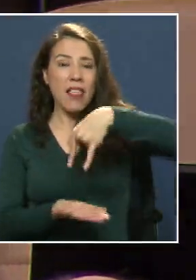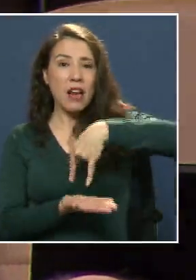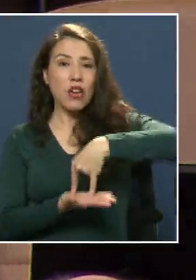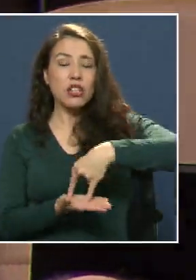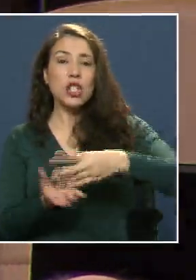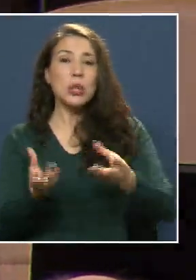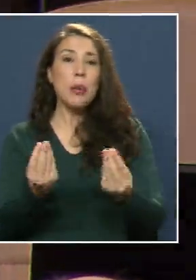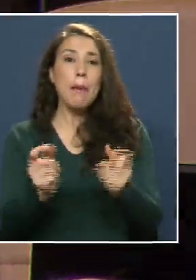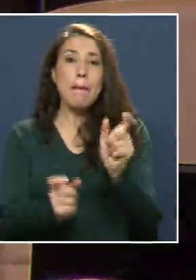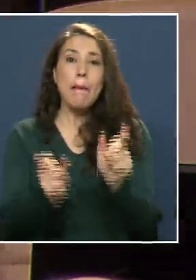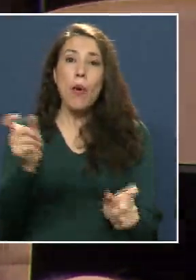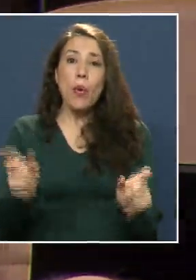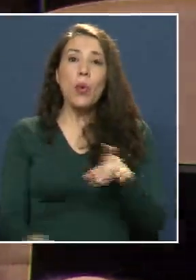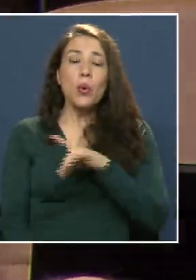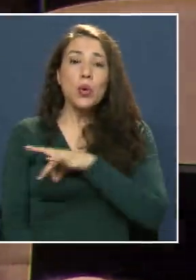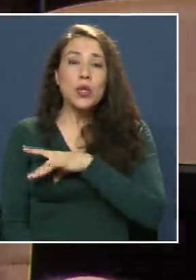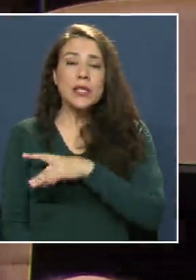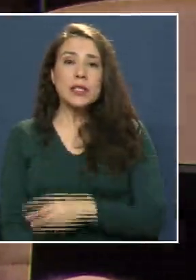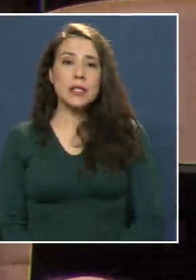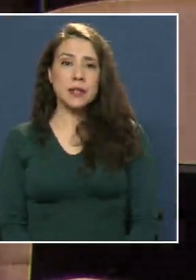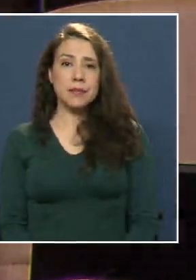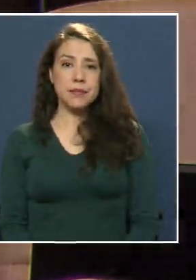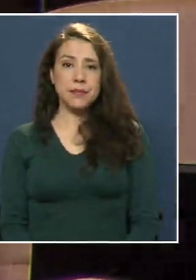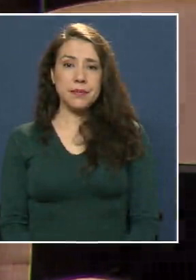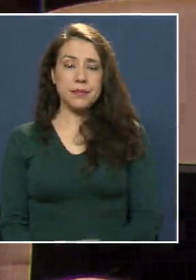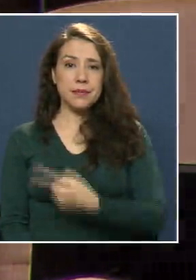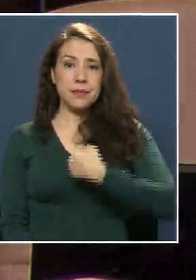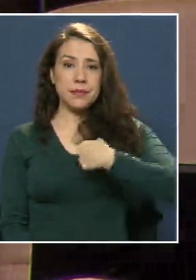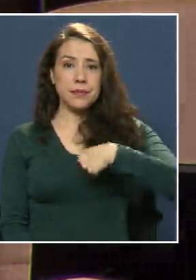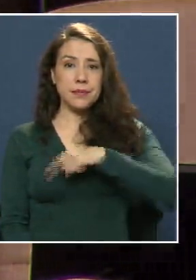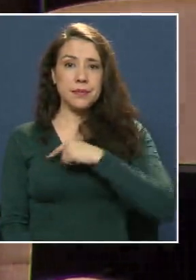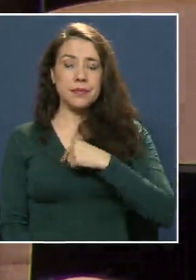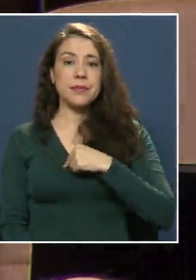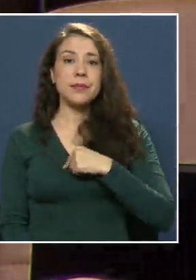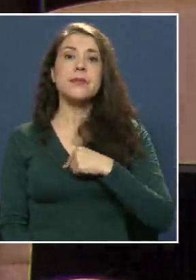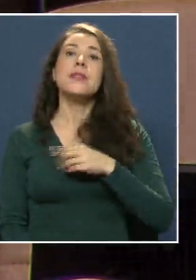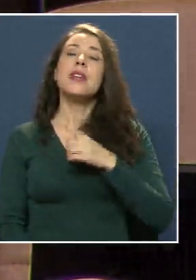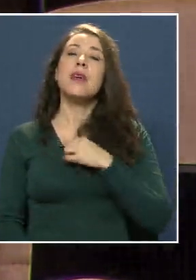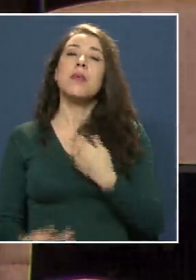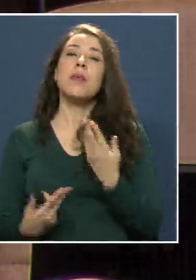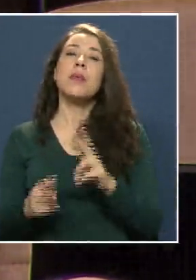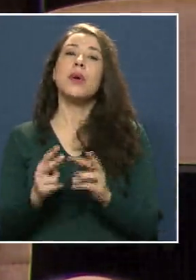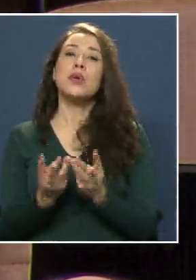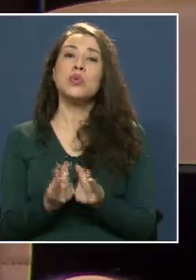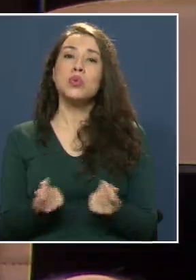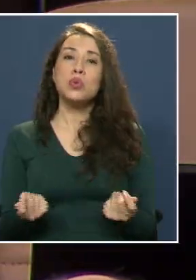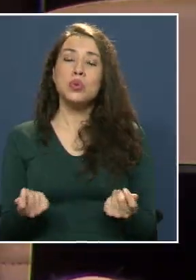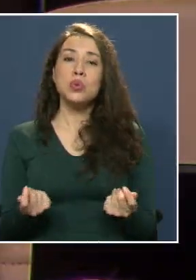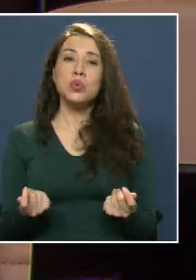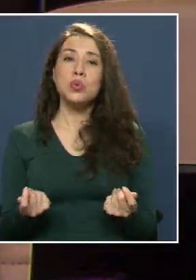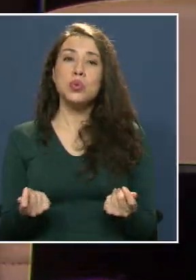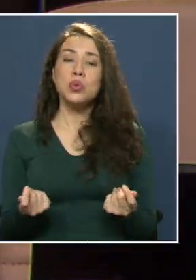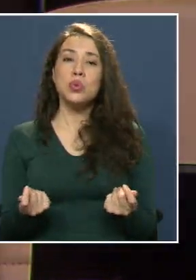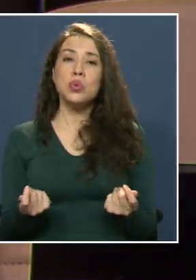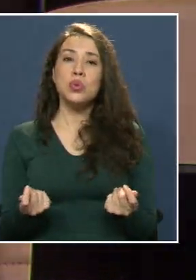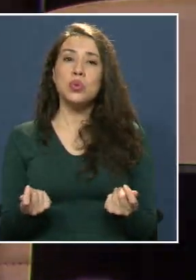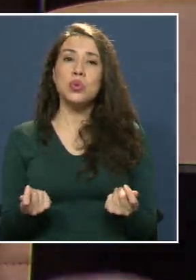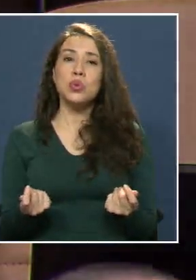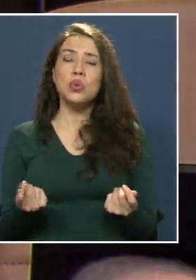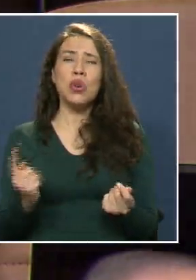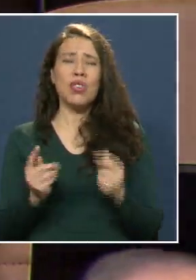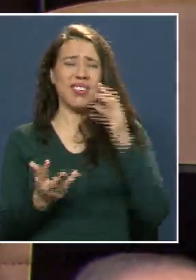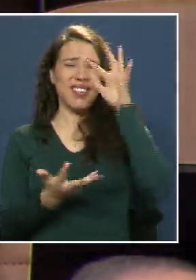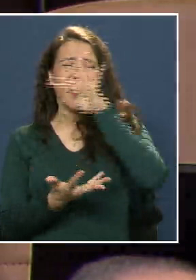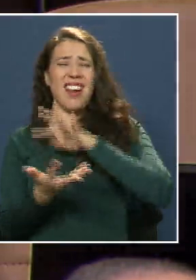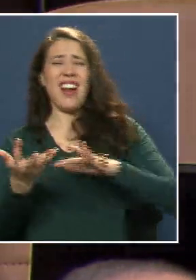la mayoría de los chilenos y chilenas. Hemos venido a ser parte de las soluciones y no a